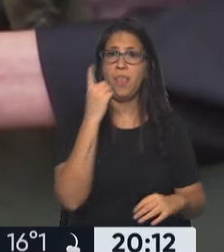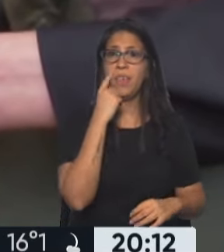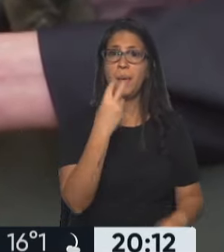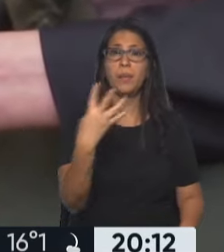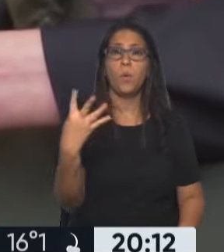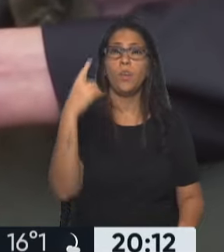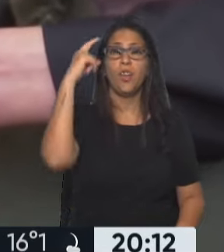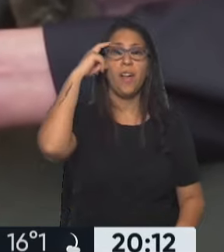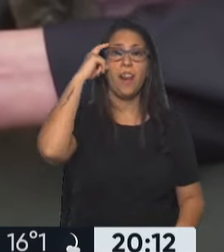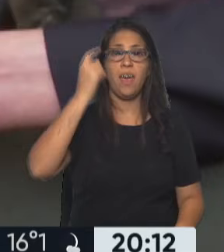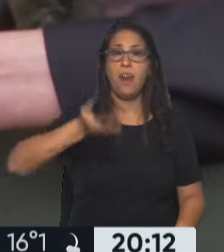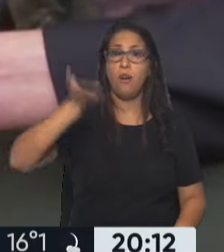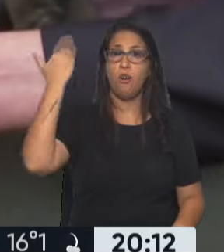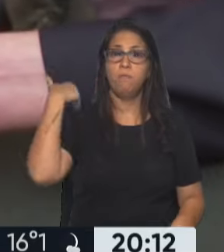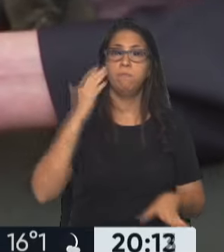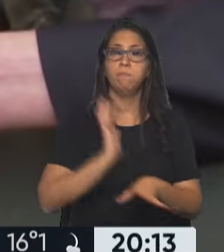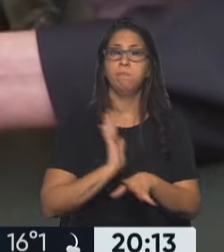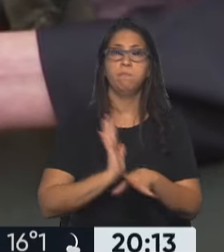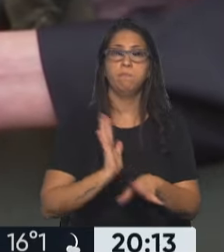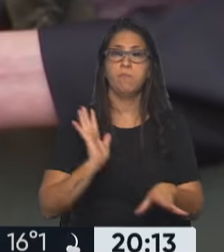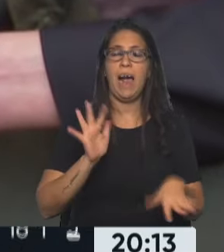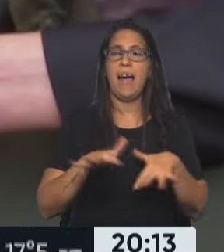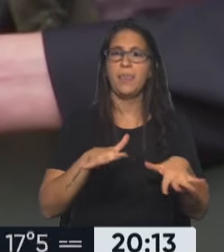enero fue un cese de actividad, no fue un paro